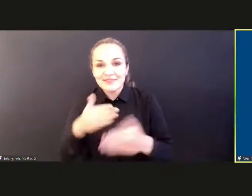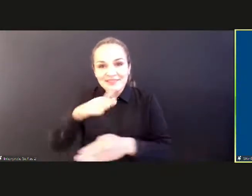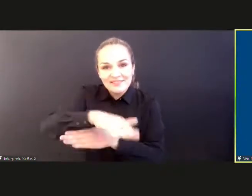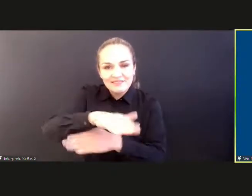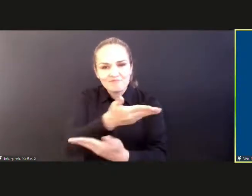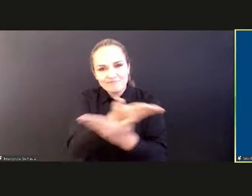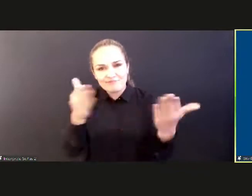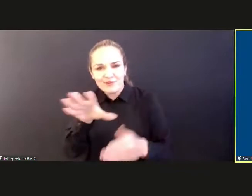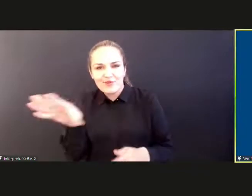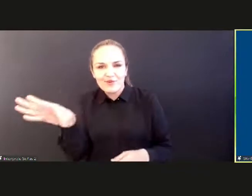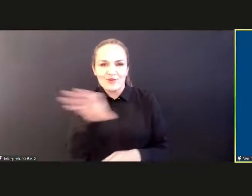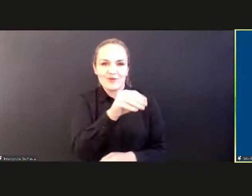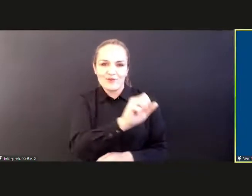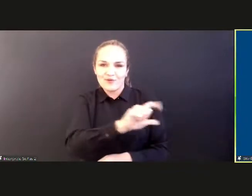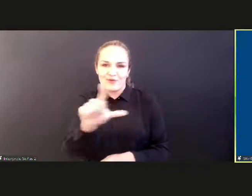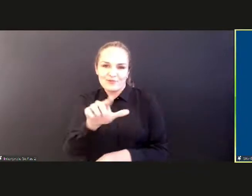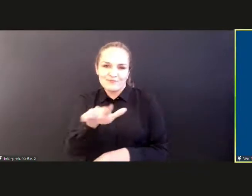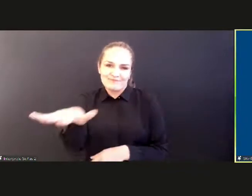el mundo.